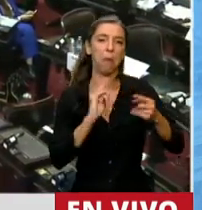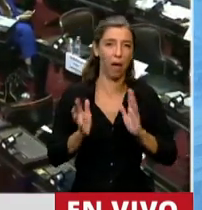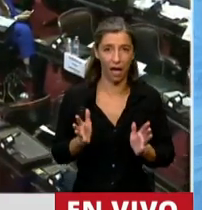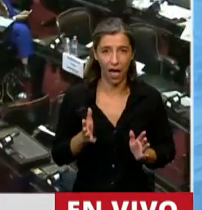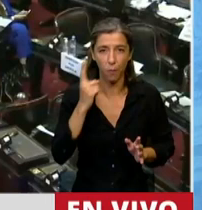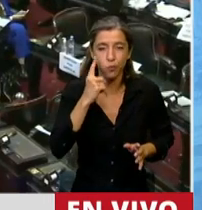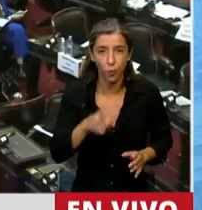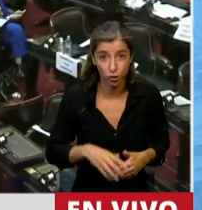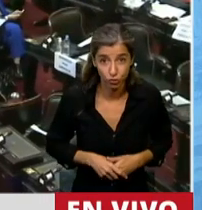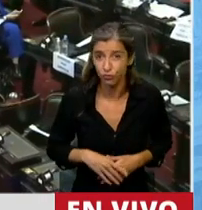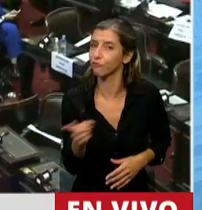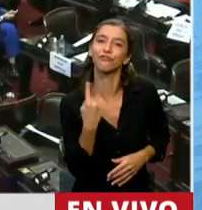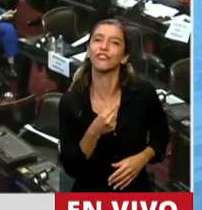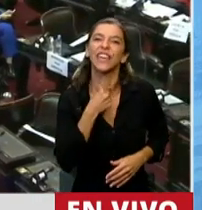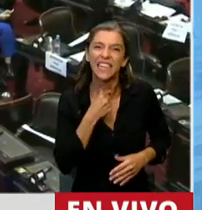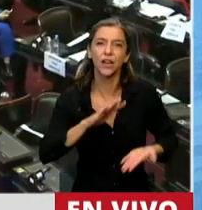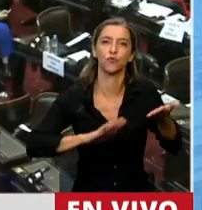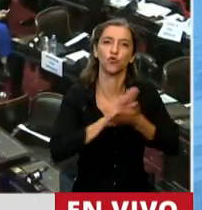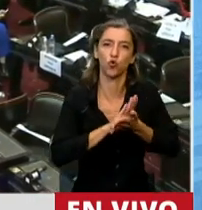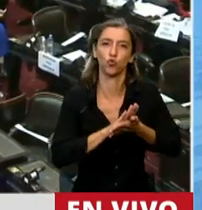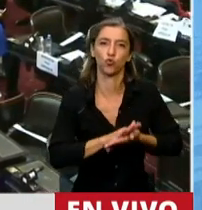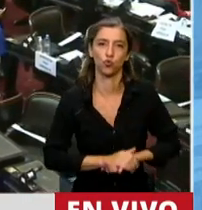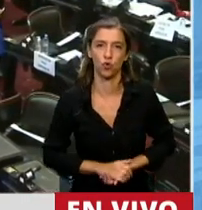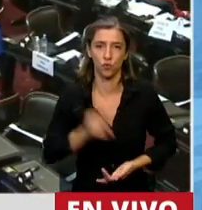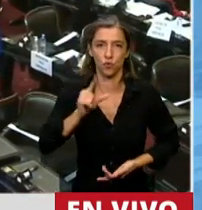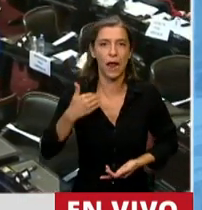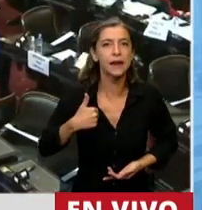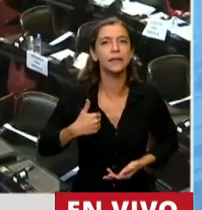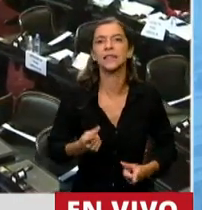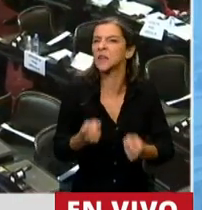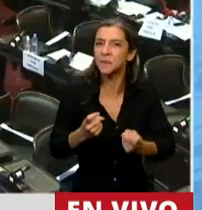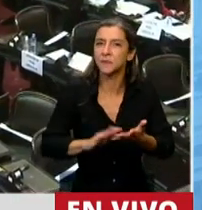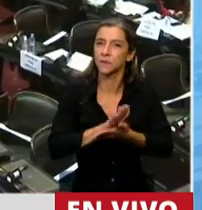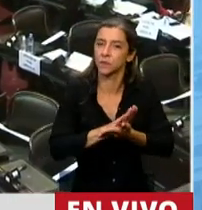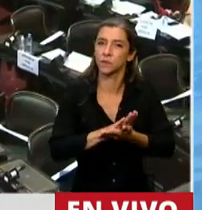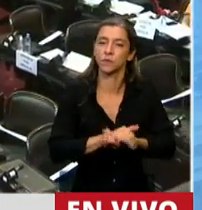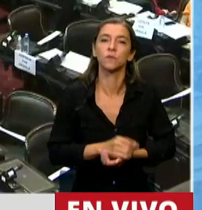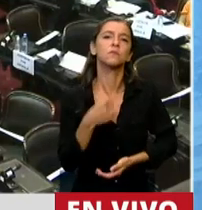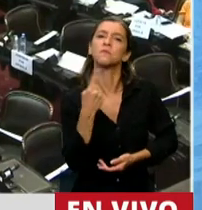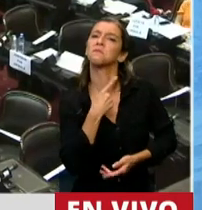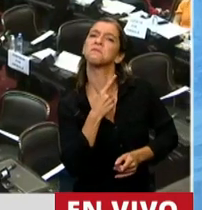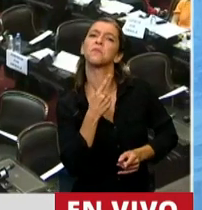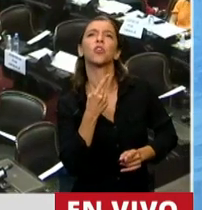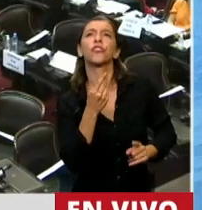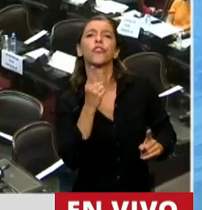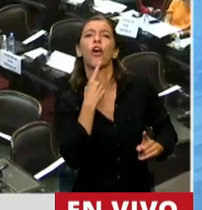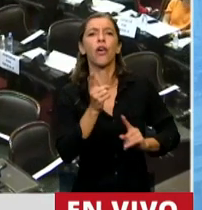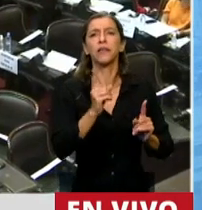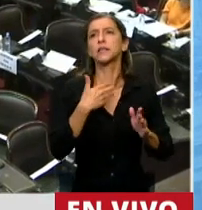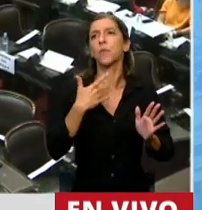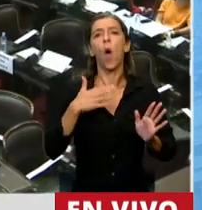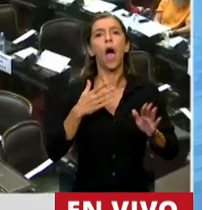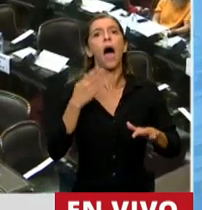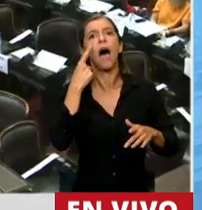que resolver los problemas profundos de este país. Nosotros no pedimos ir a la provincia de Jujuy,